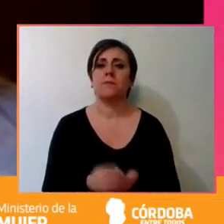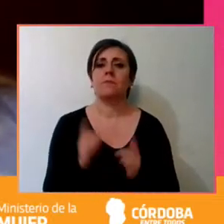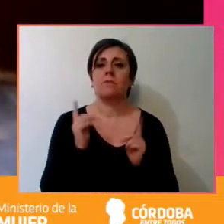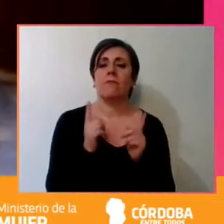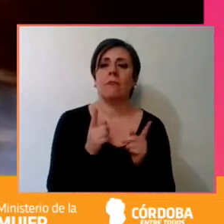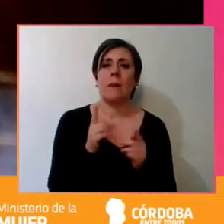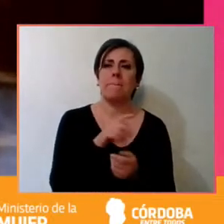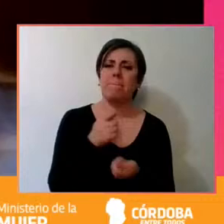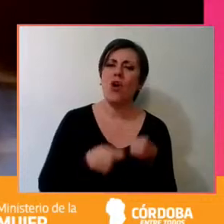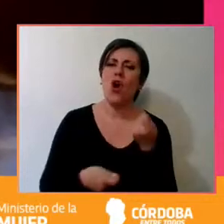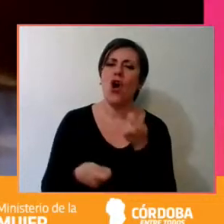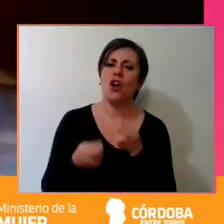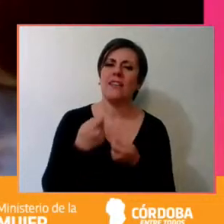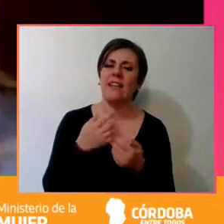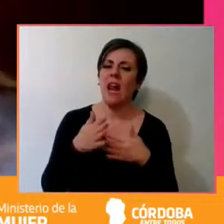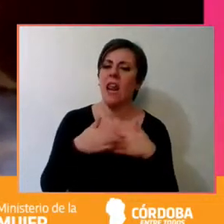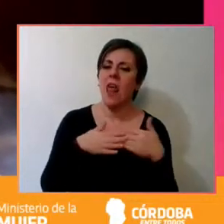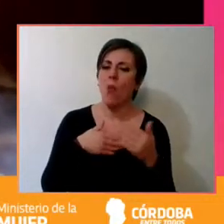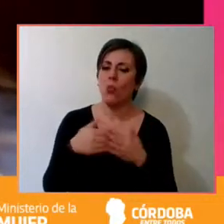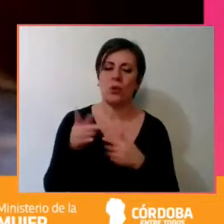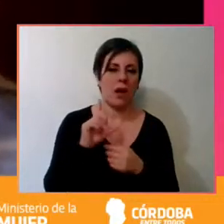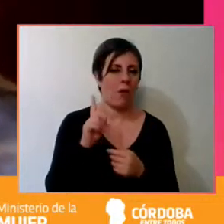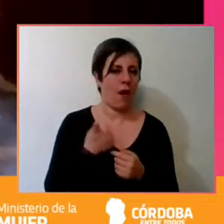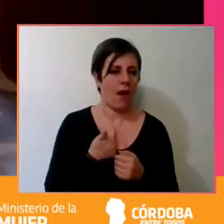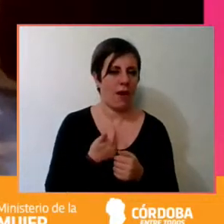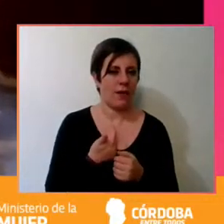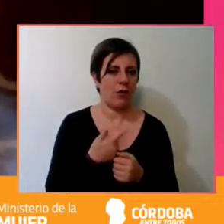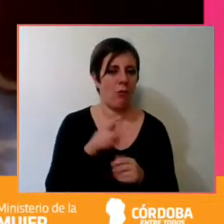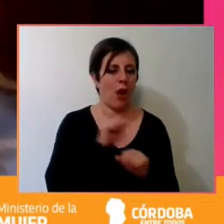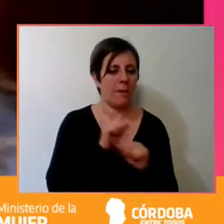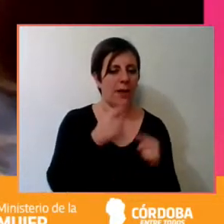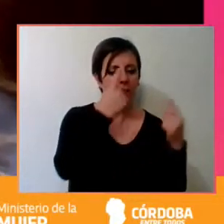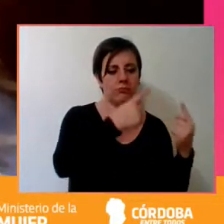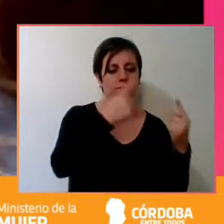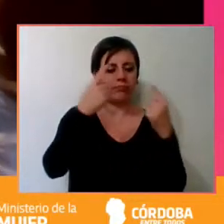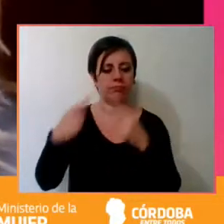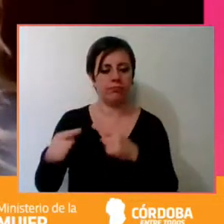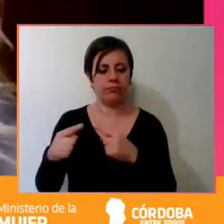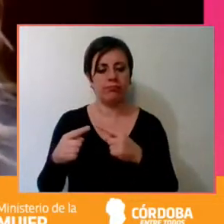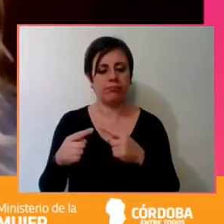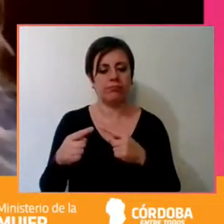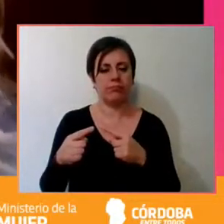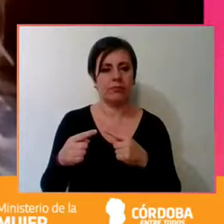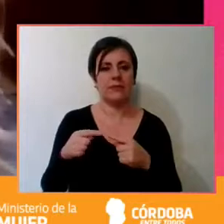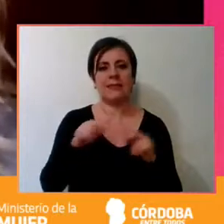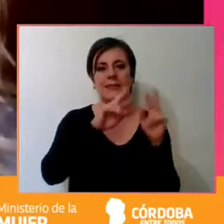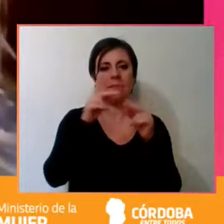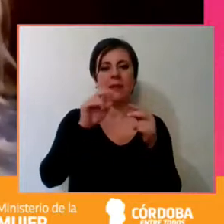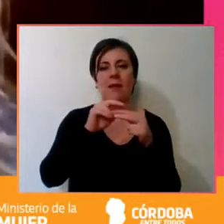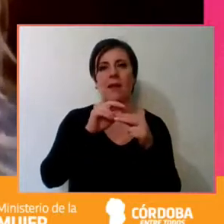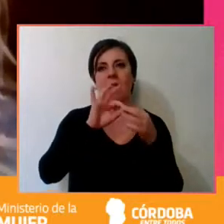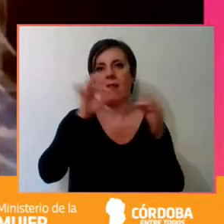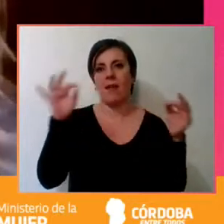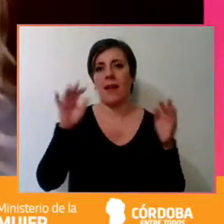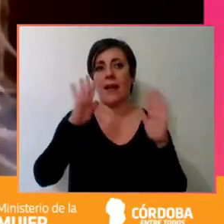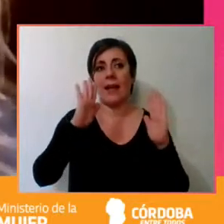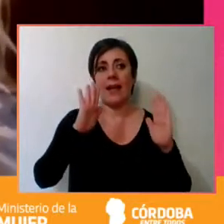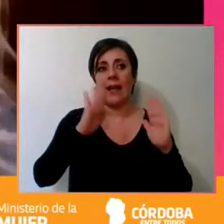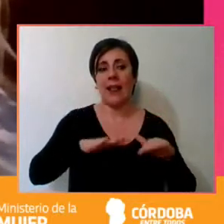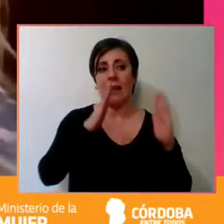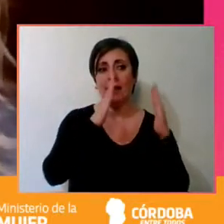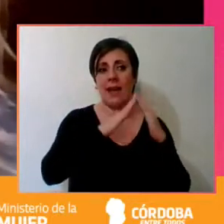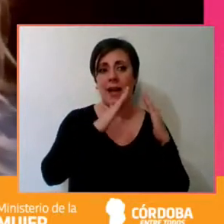políticas no son neutras, que tienen impactos diferenciados y que el statement quédate en casa significó un impacto diferenciado para las